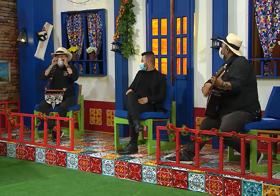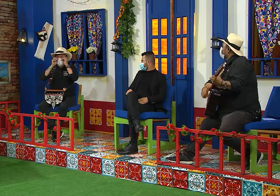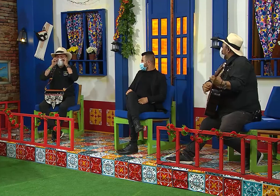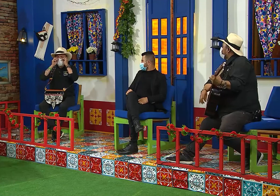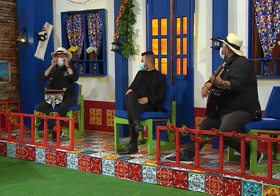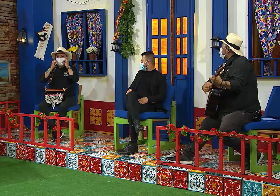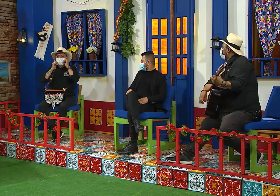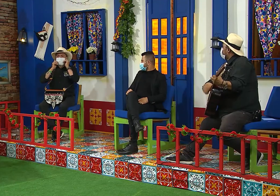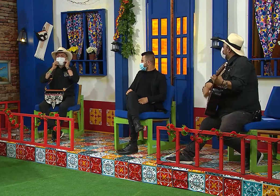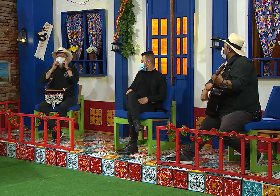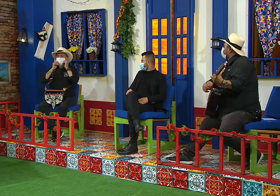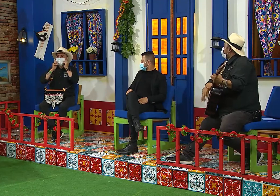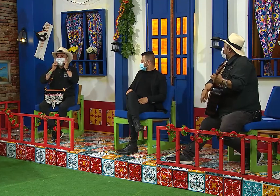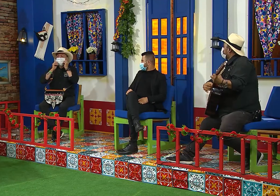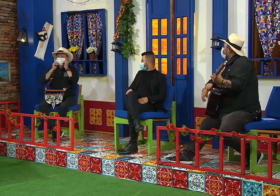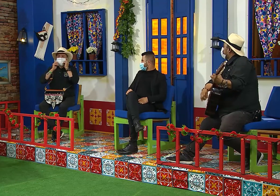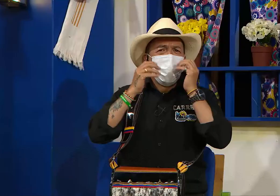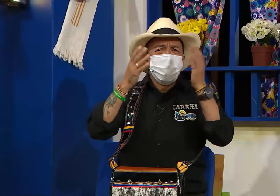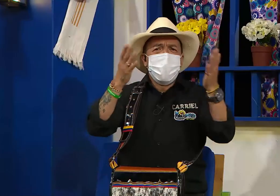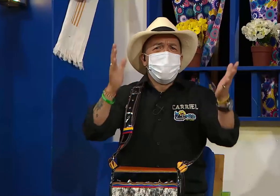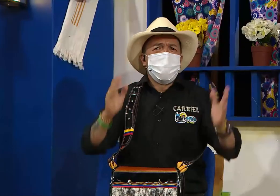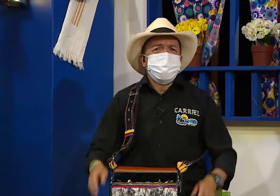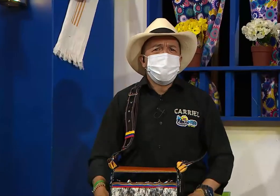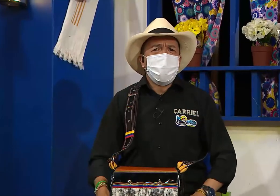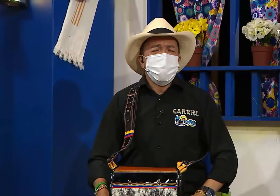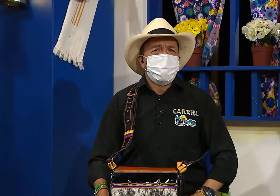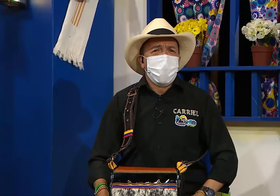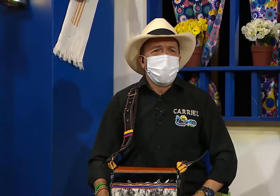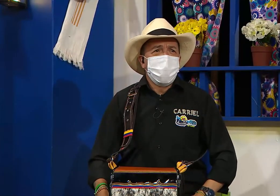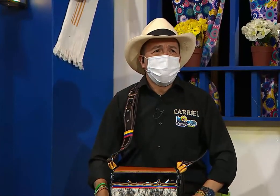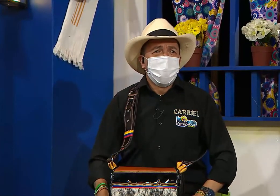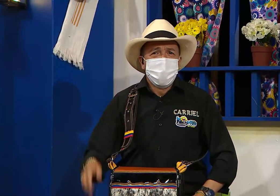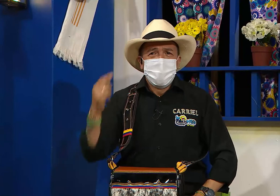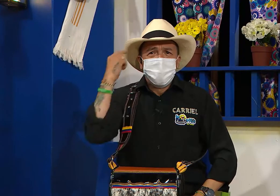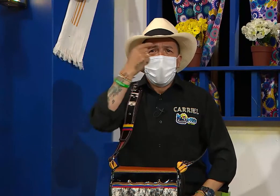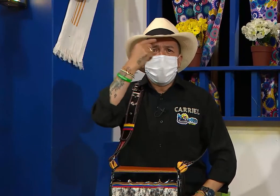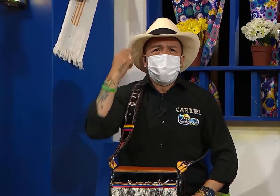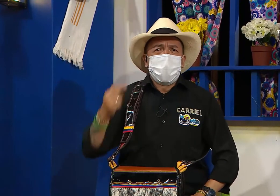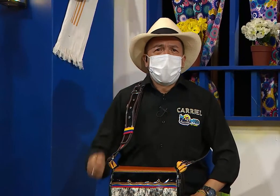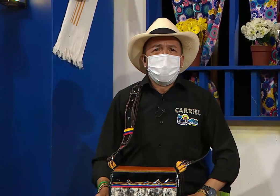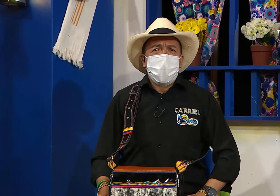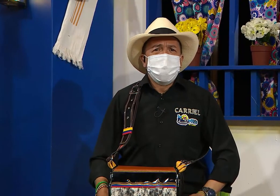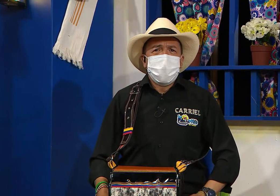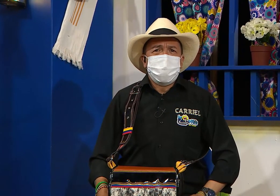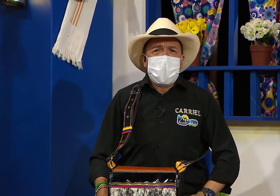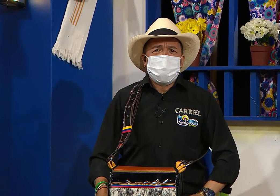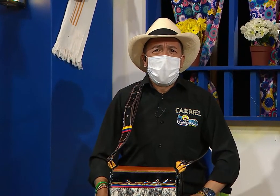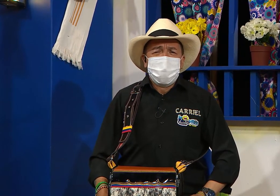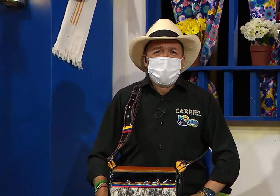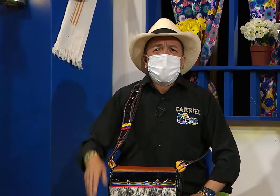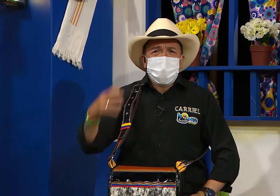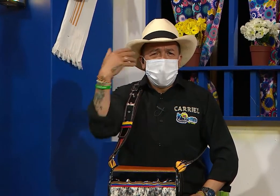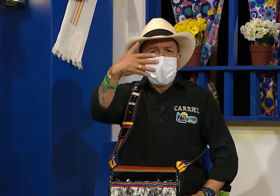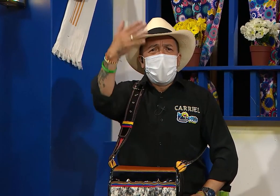Ahí, hermano, pero esto es improvisado. Yo voy a ver si le improviso lo que por la mente